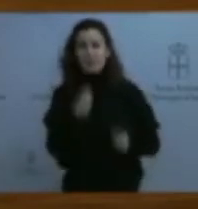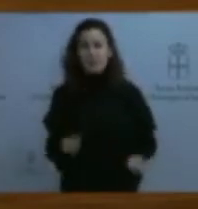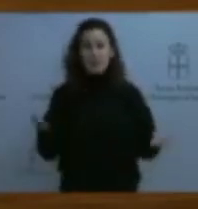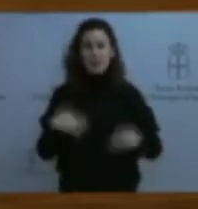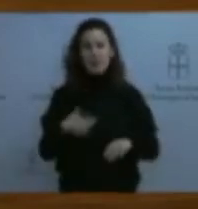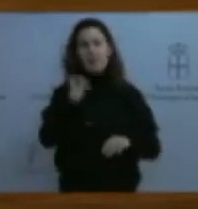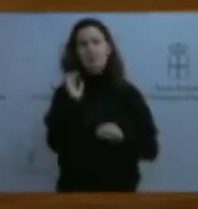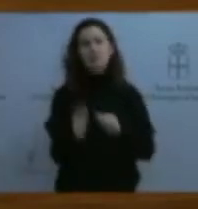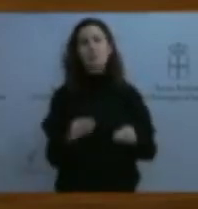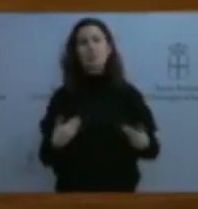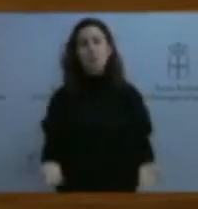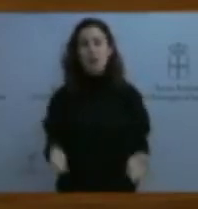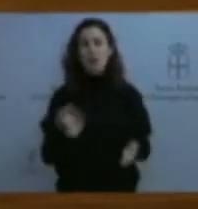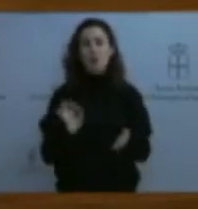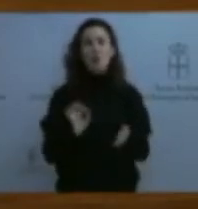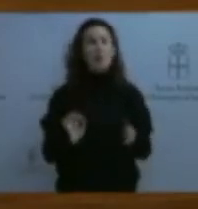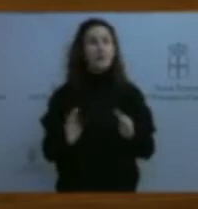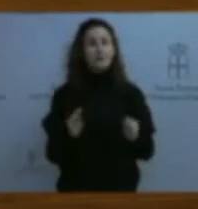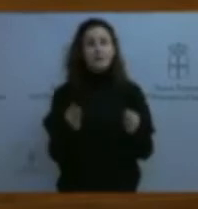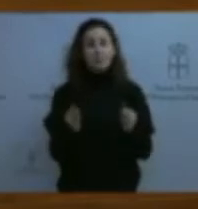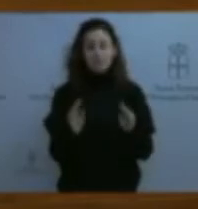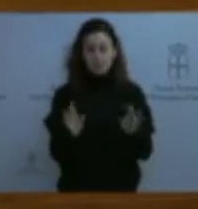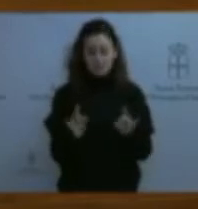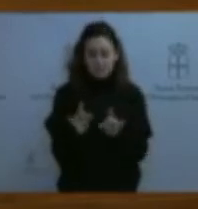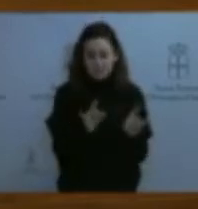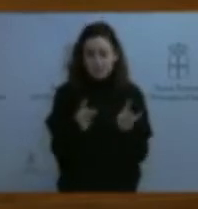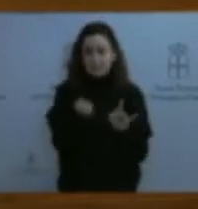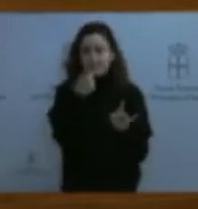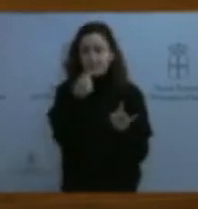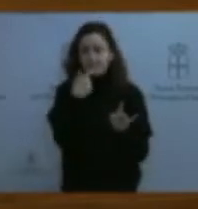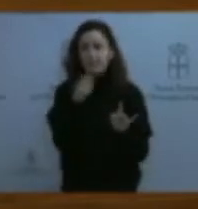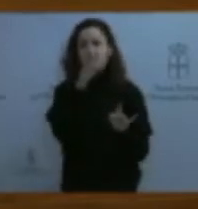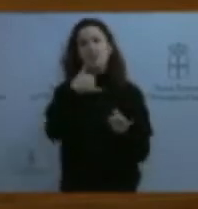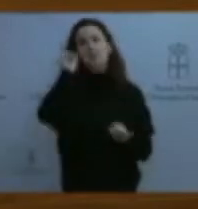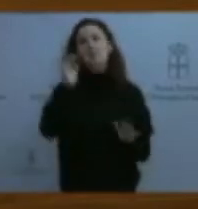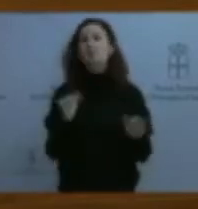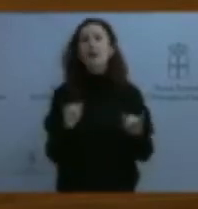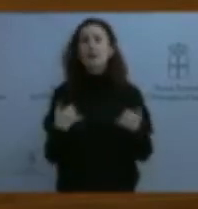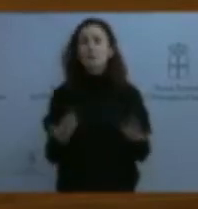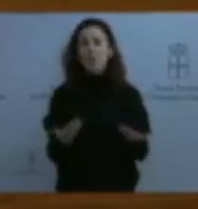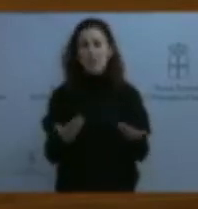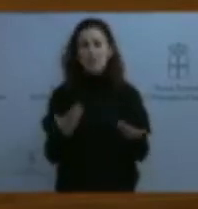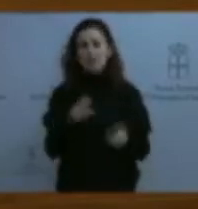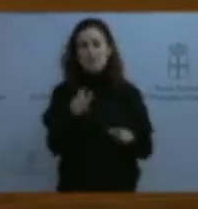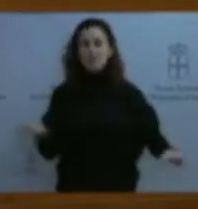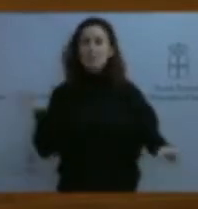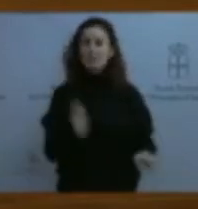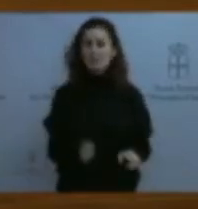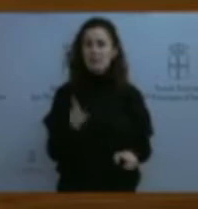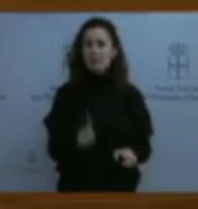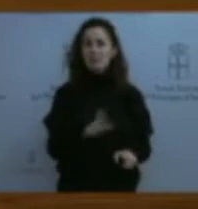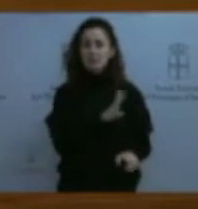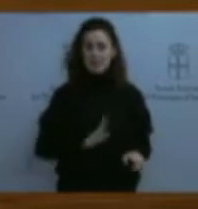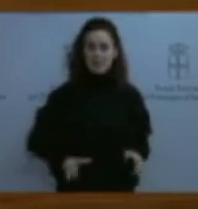que conllevan, o la misma manipulación de medicamentos, que aquí se pone en riesgo a personal y a residentes. Lo comentaba